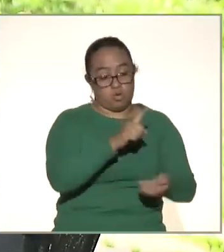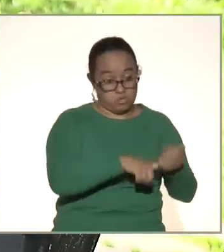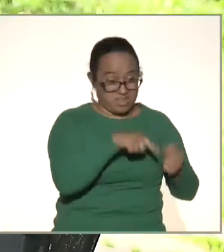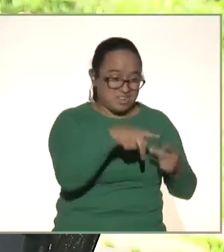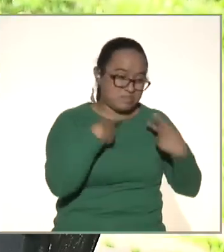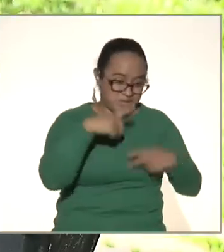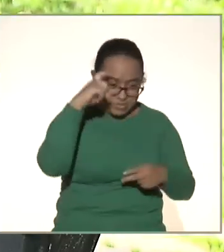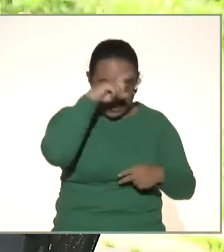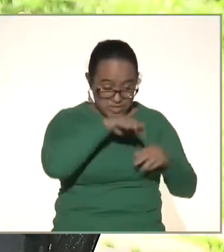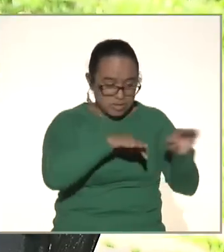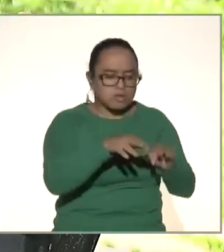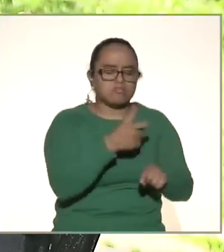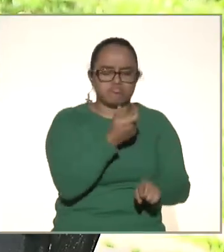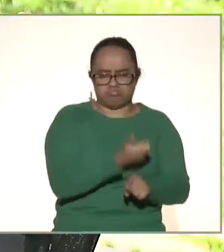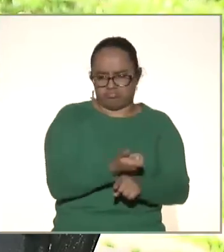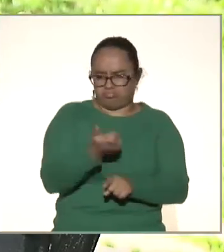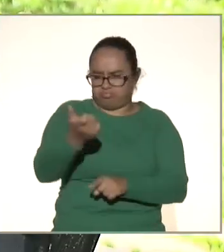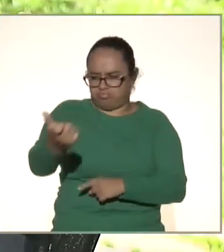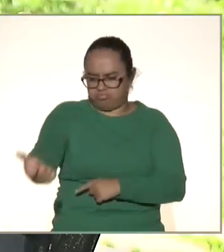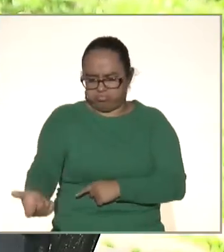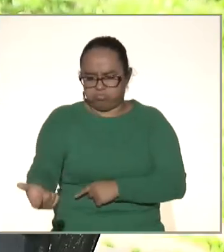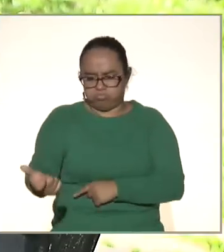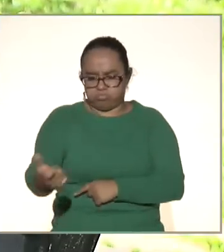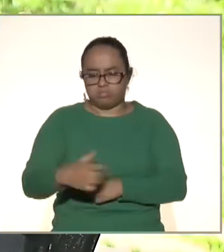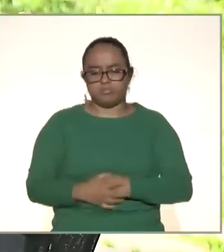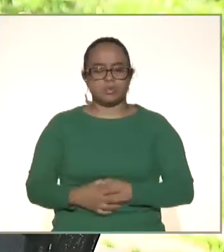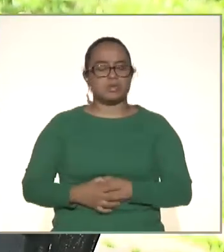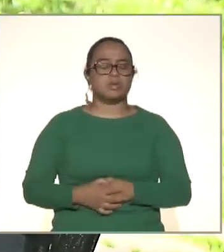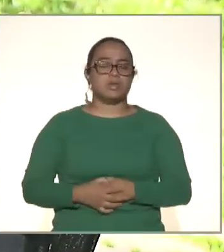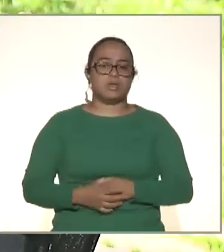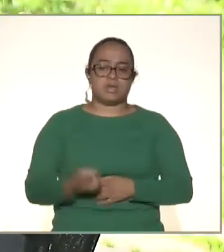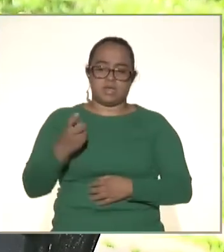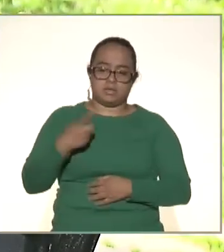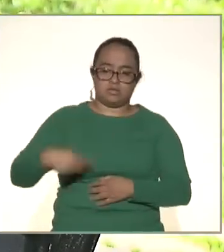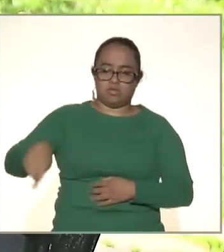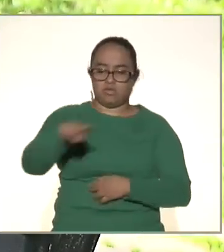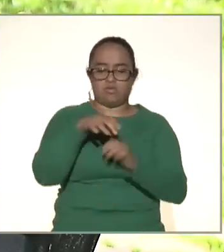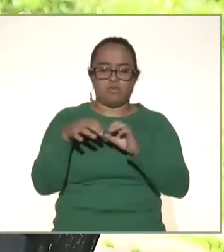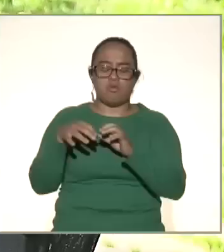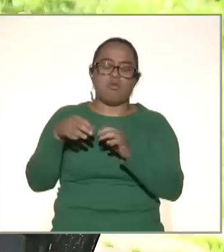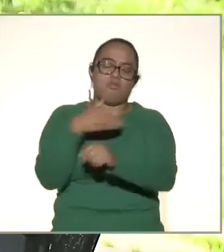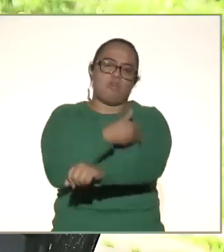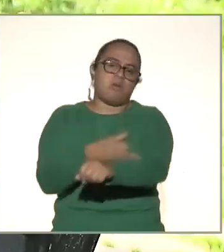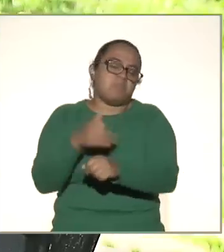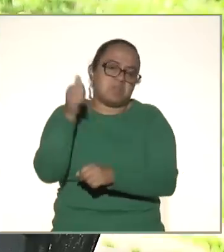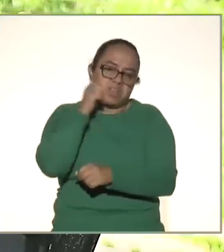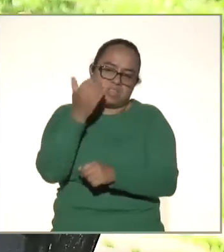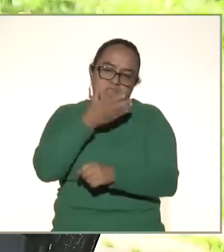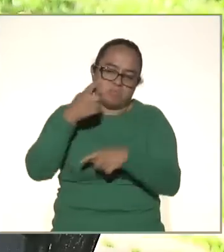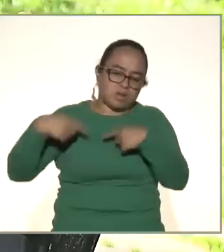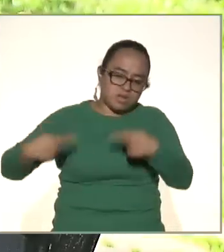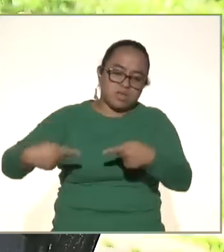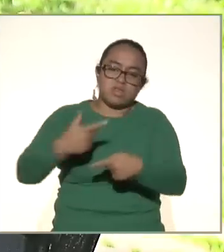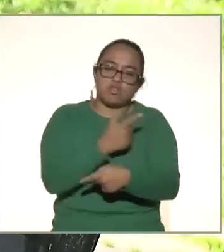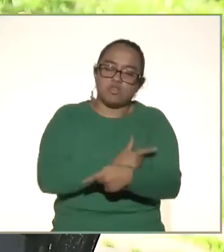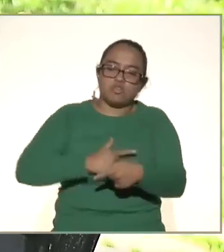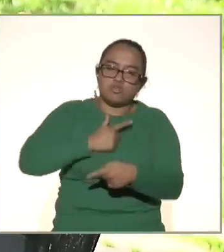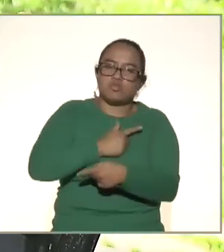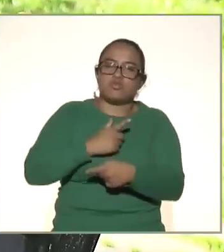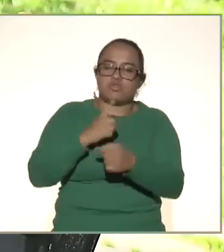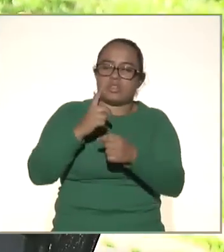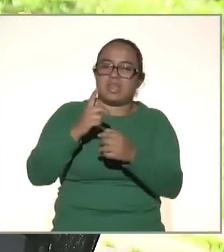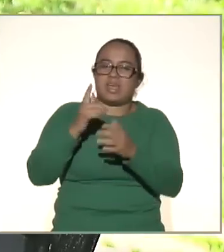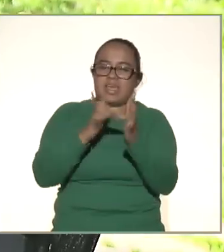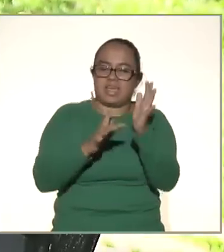pues aportan el dinero y pues somos una familia tradicional que le gusta arrullar el niño